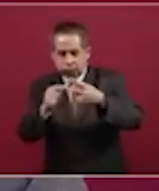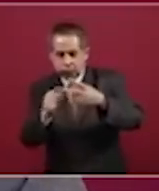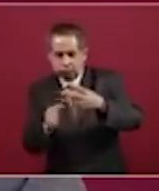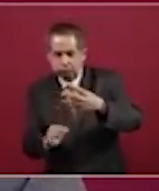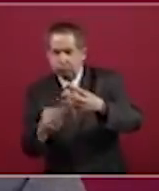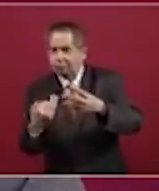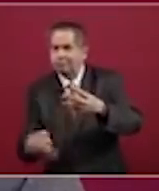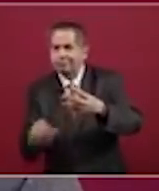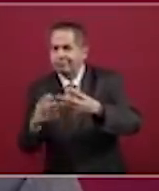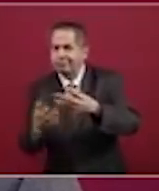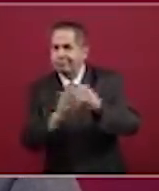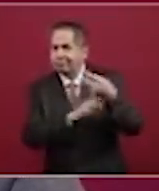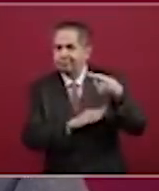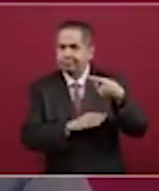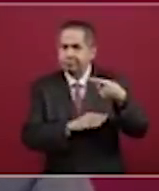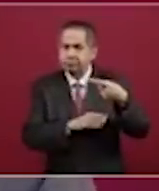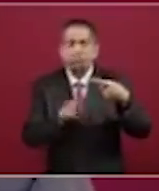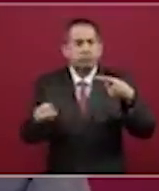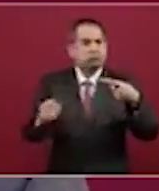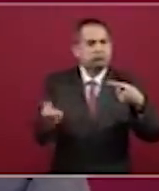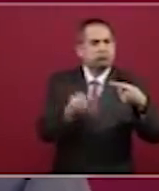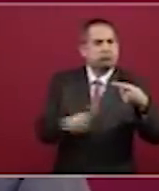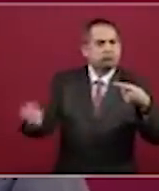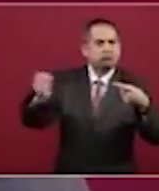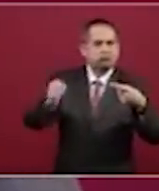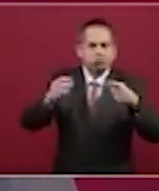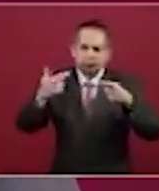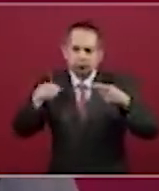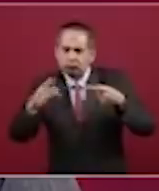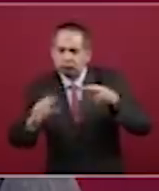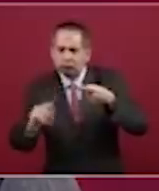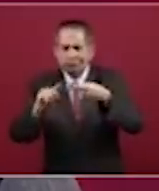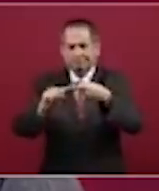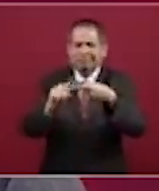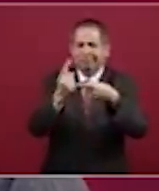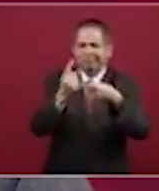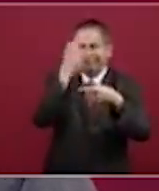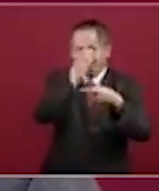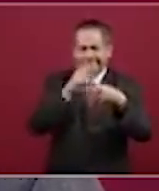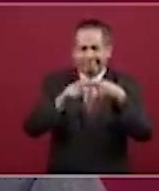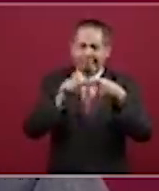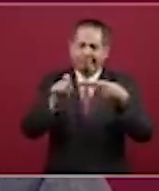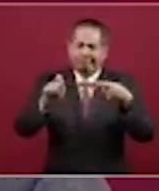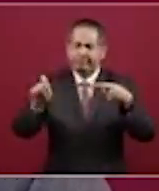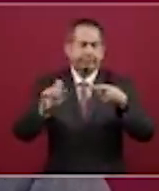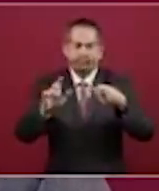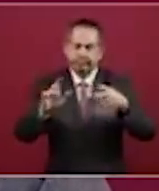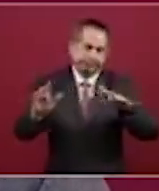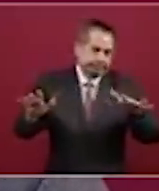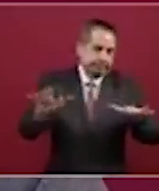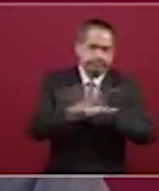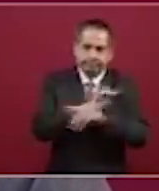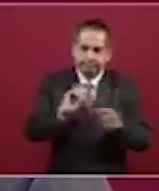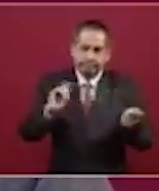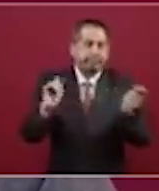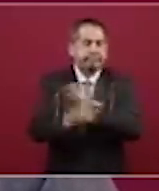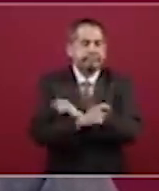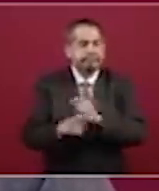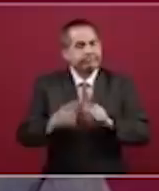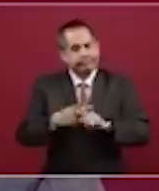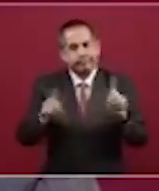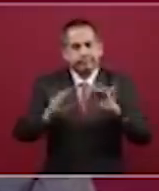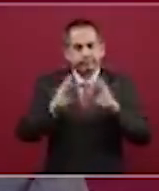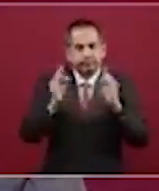un maestro no podía mostrar lo bueno que era como maestro en un examen estandarizado. Por eso es que ahorita cambia radicalmente